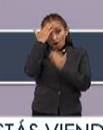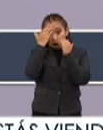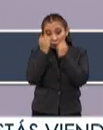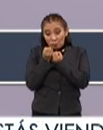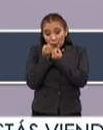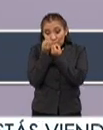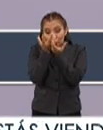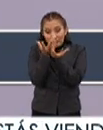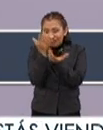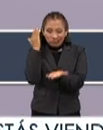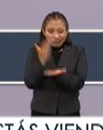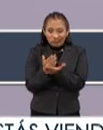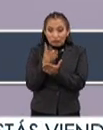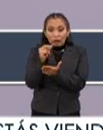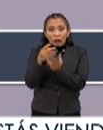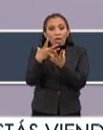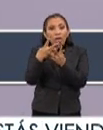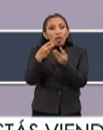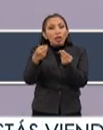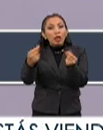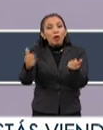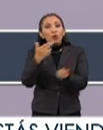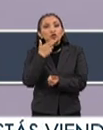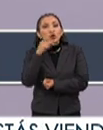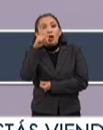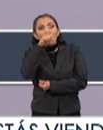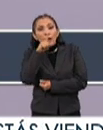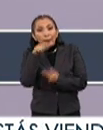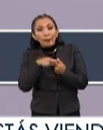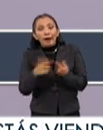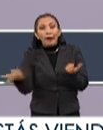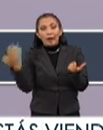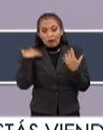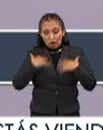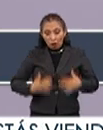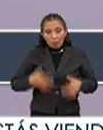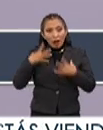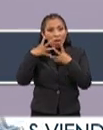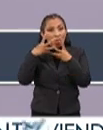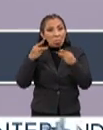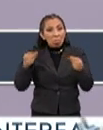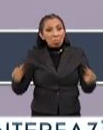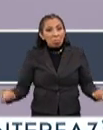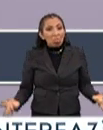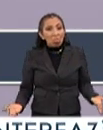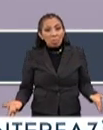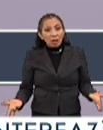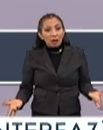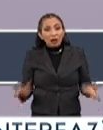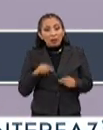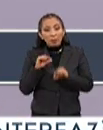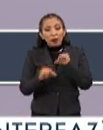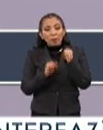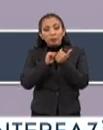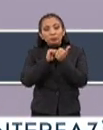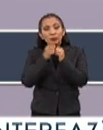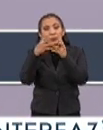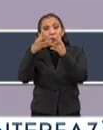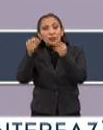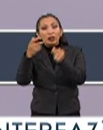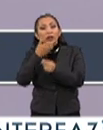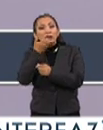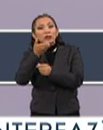conocimiento, y se va perdiendo el uso de la lengua, el uso de la indumentaria, pero al mismo tiempo se van perdiendo también